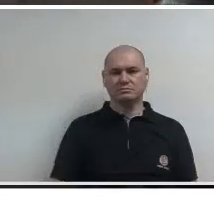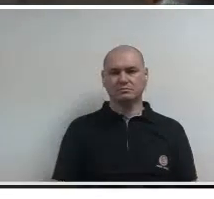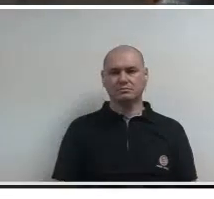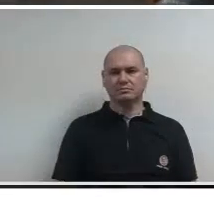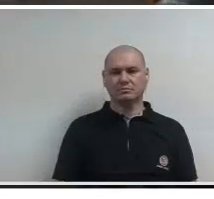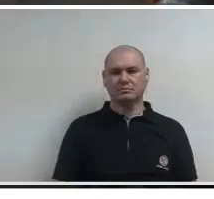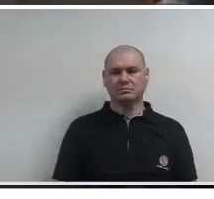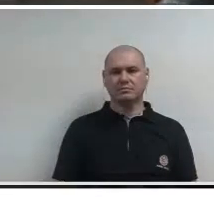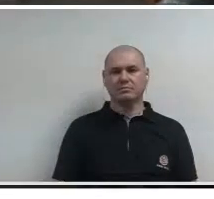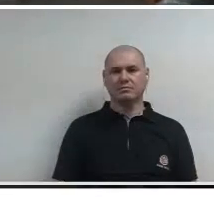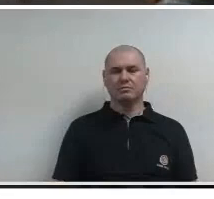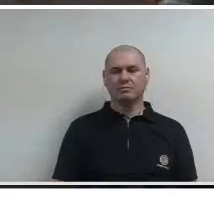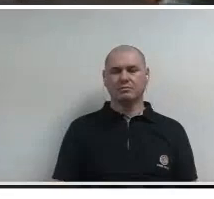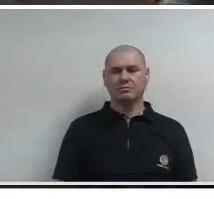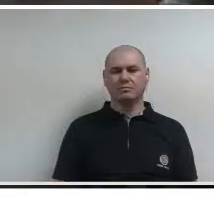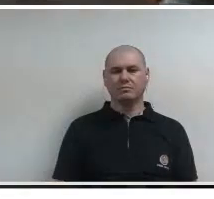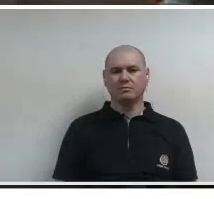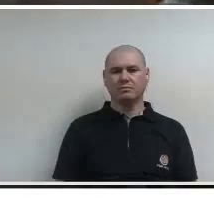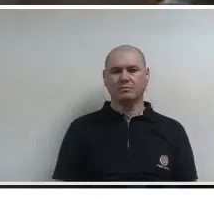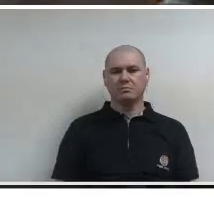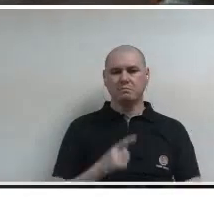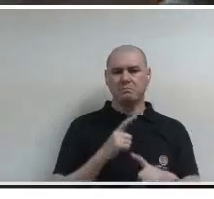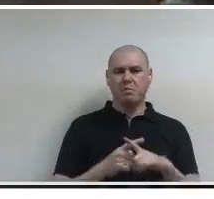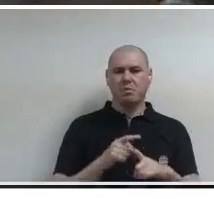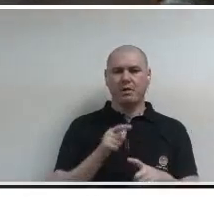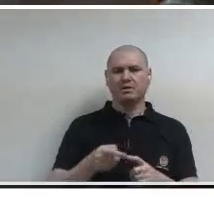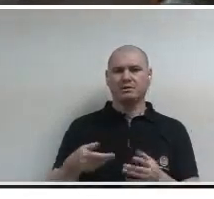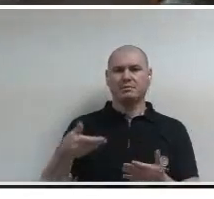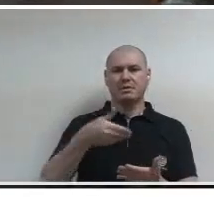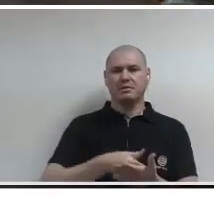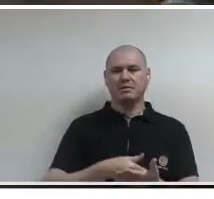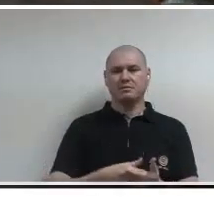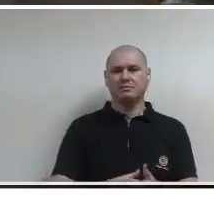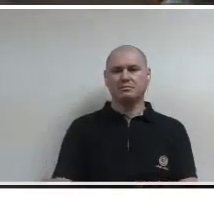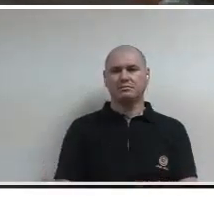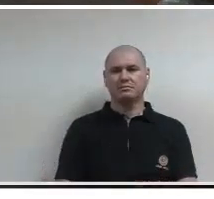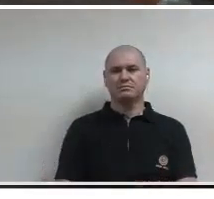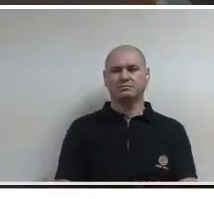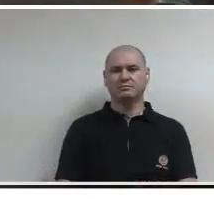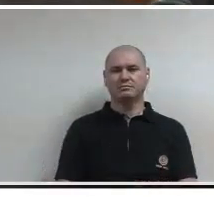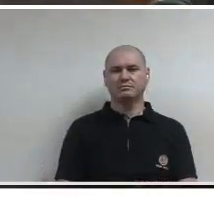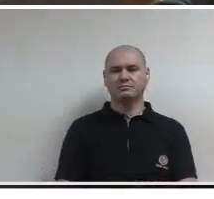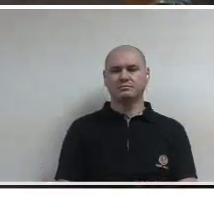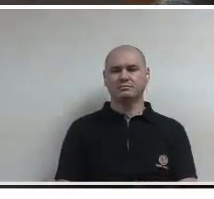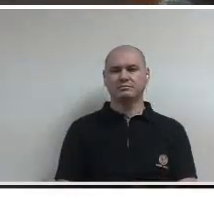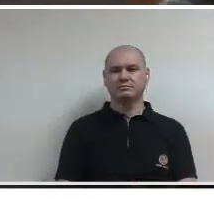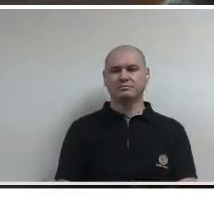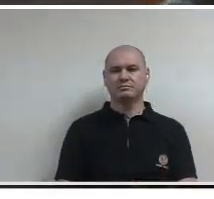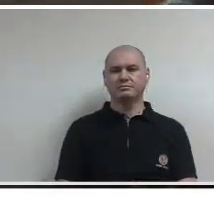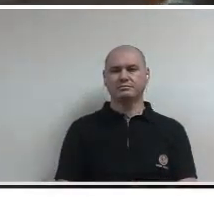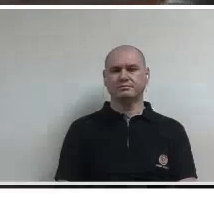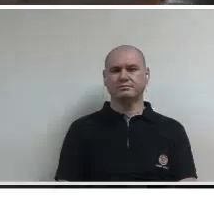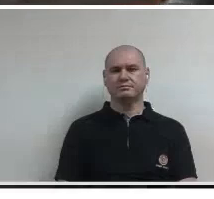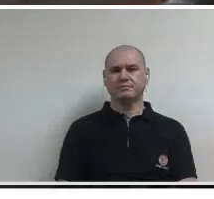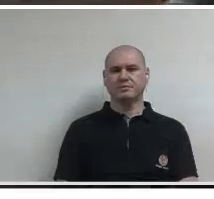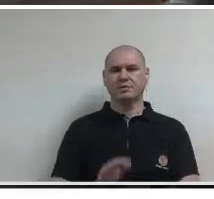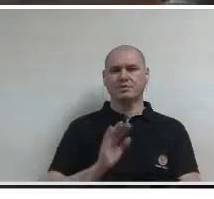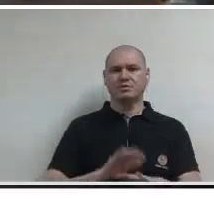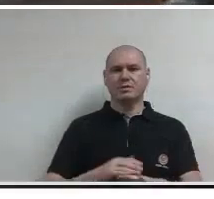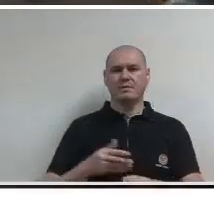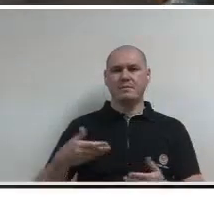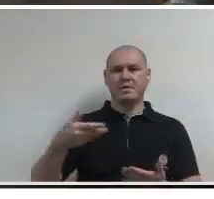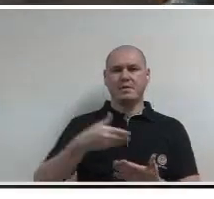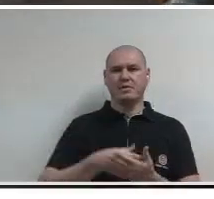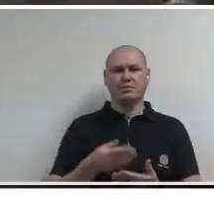hecho que dicho no ja muy bien. Y cuando hay un buen jefe,